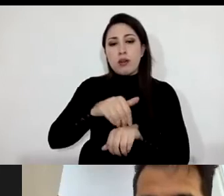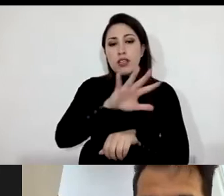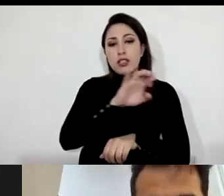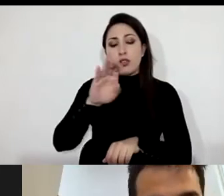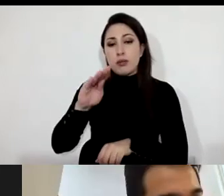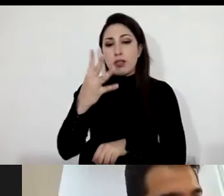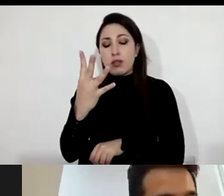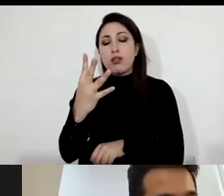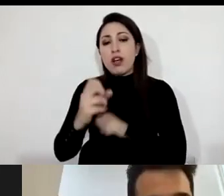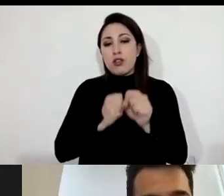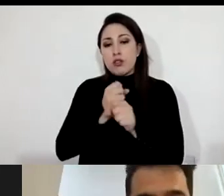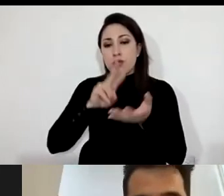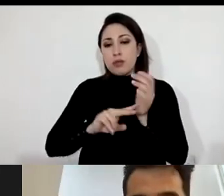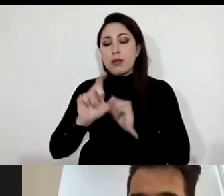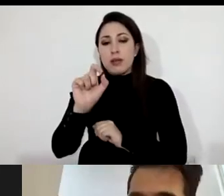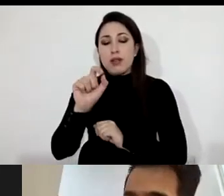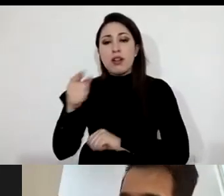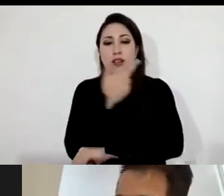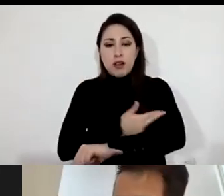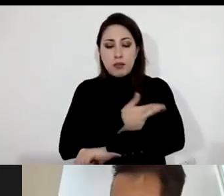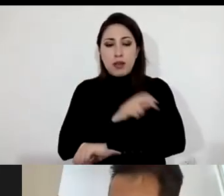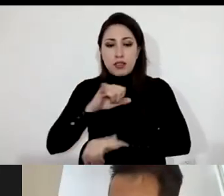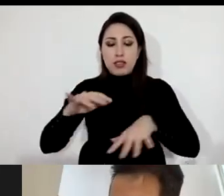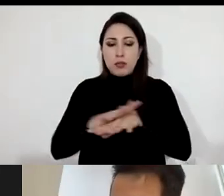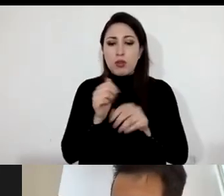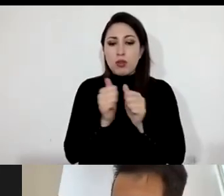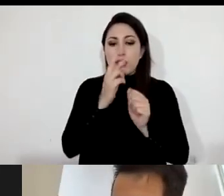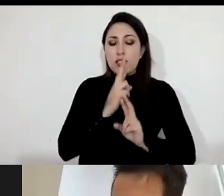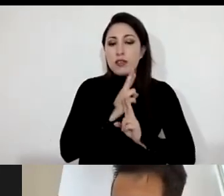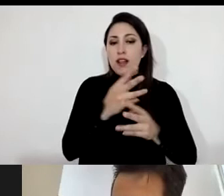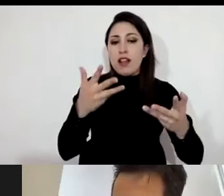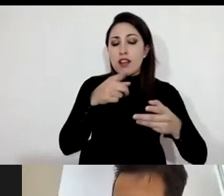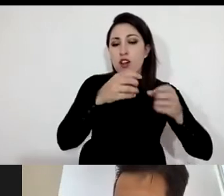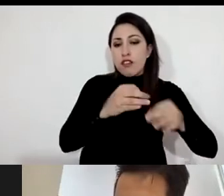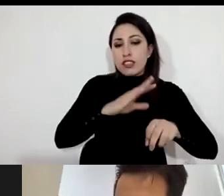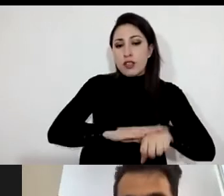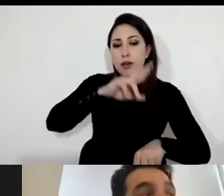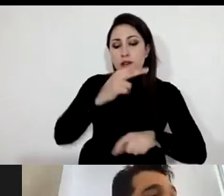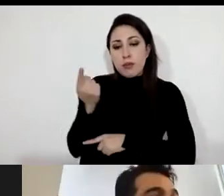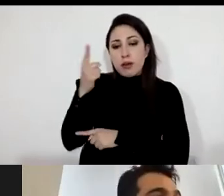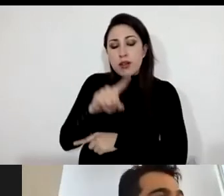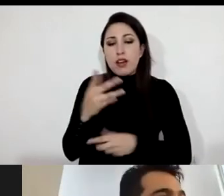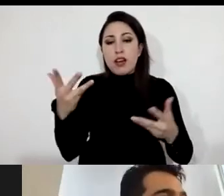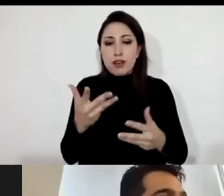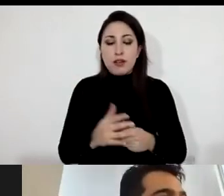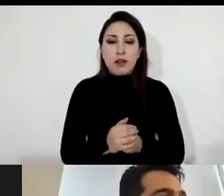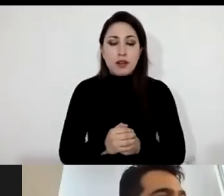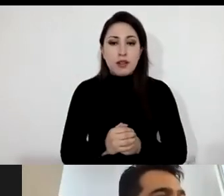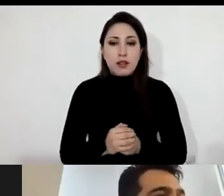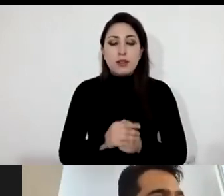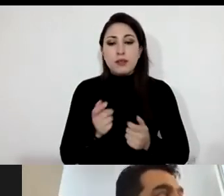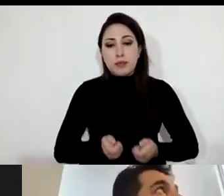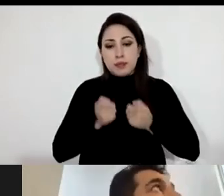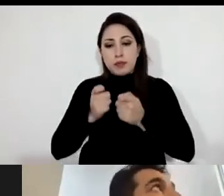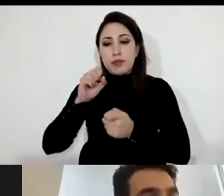594-2020, en la que se determinó procedente modificar la respuesta emitida por este sujeto obligado, ordenando lo siguiente: proporcionar el contrato